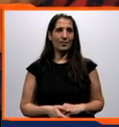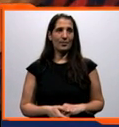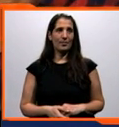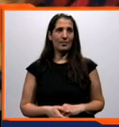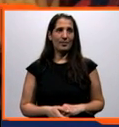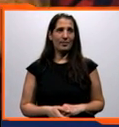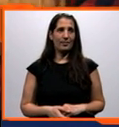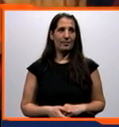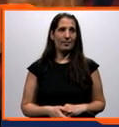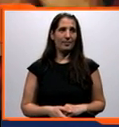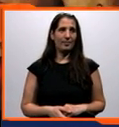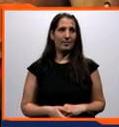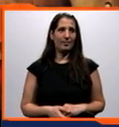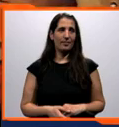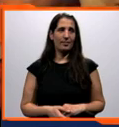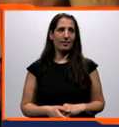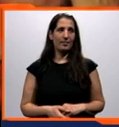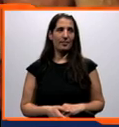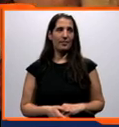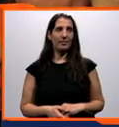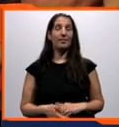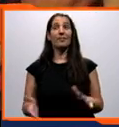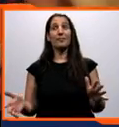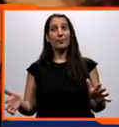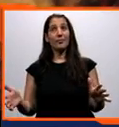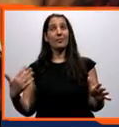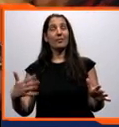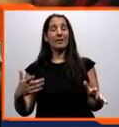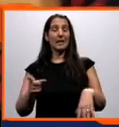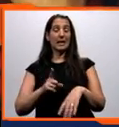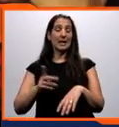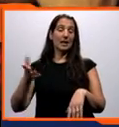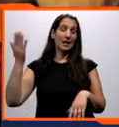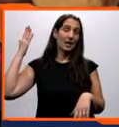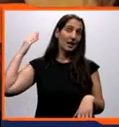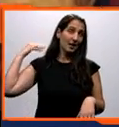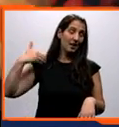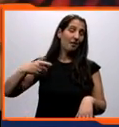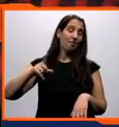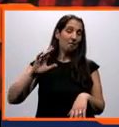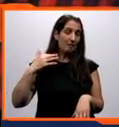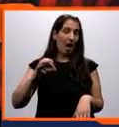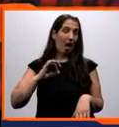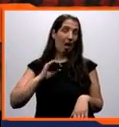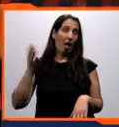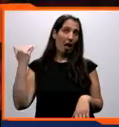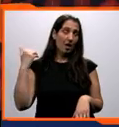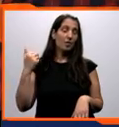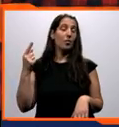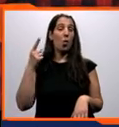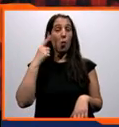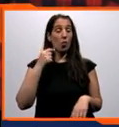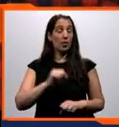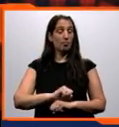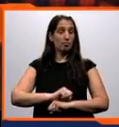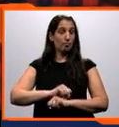si vos te retra en el tiempo un día sorpresivamente